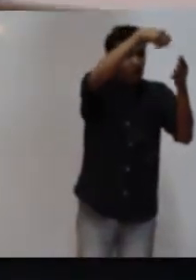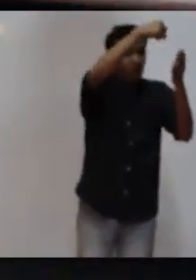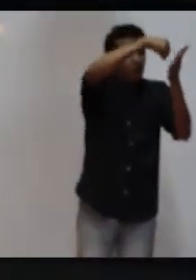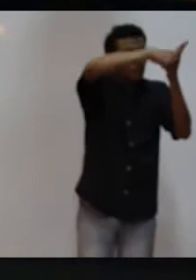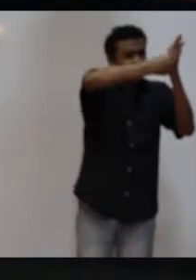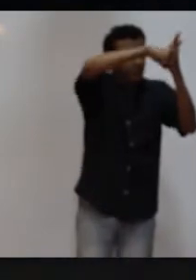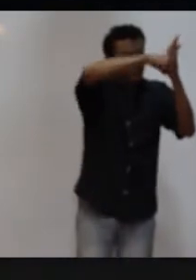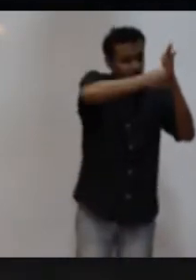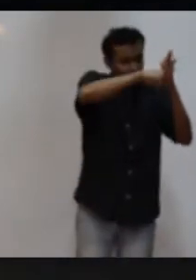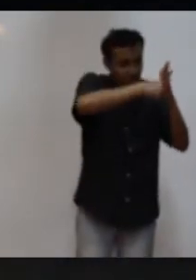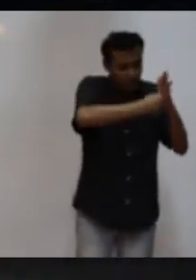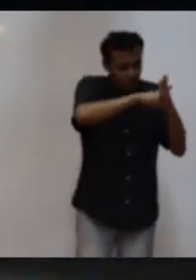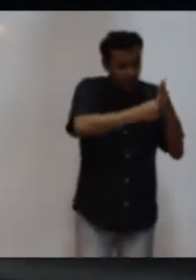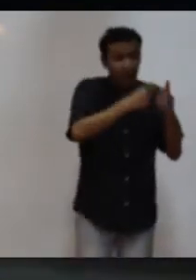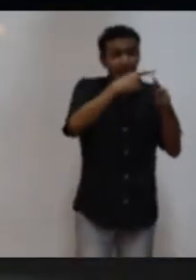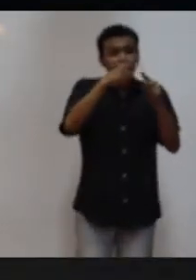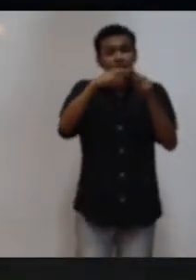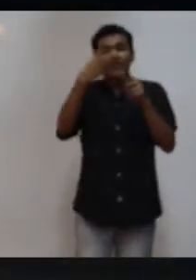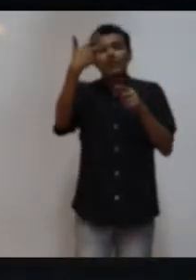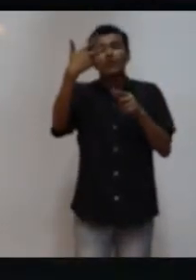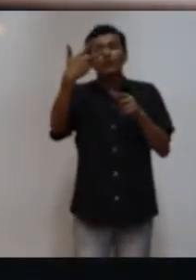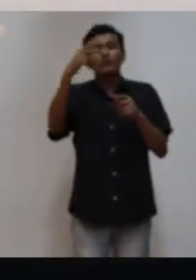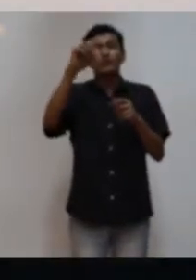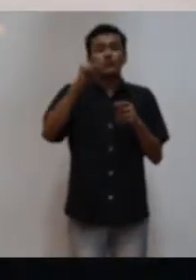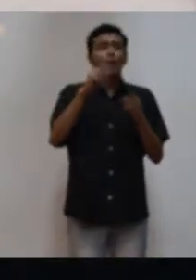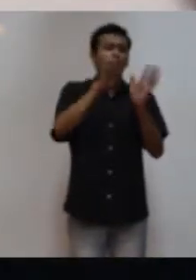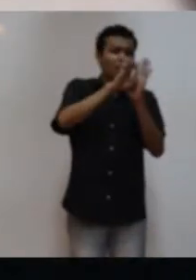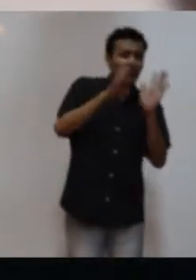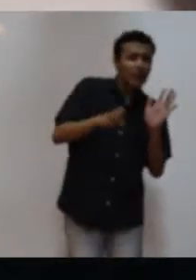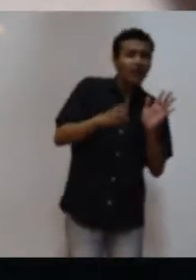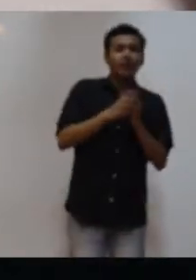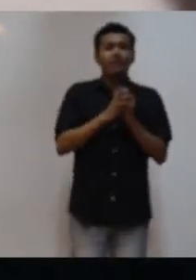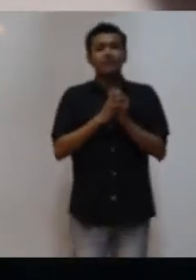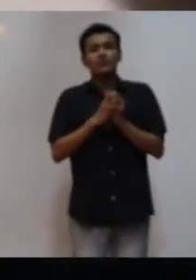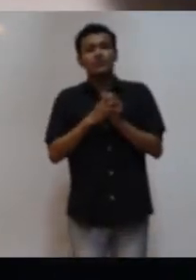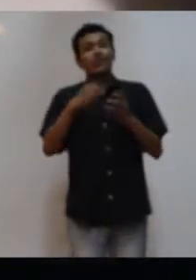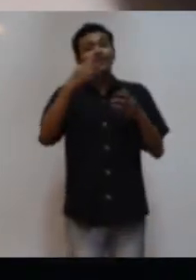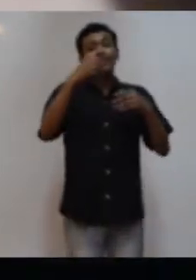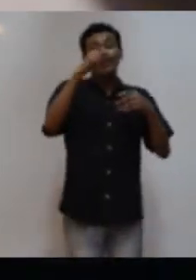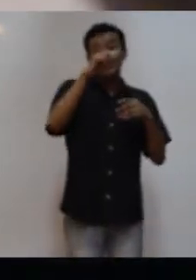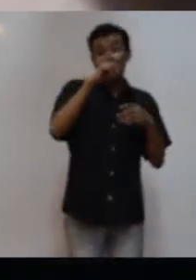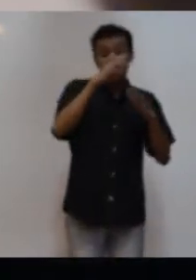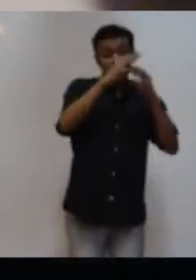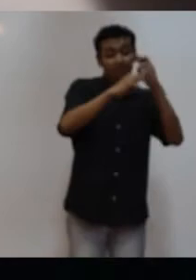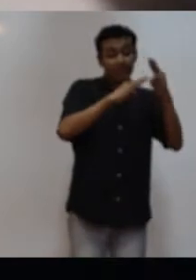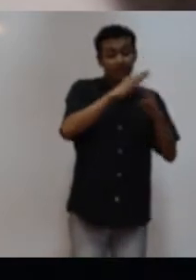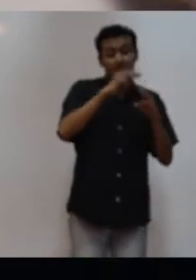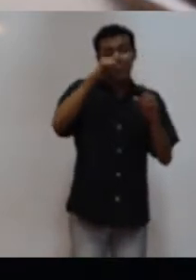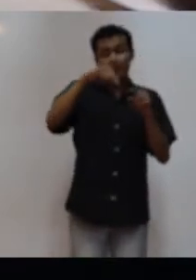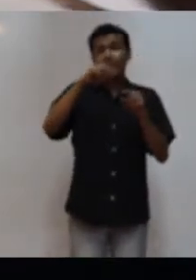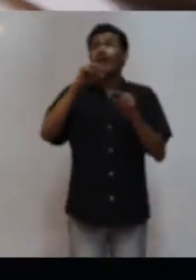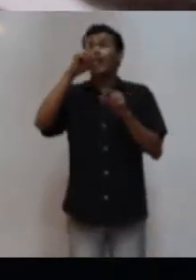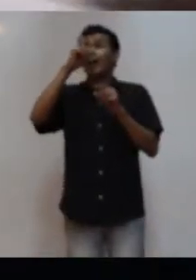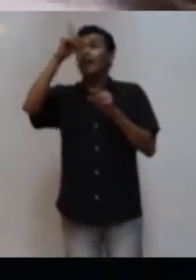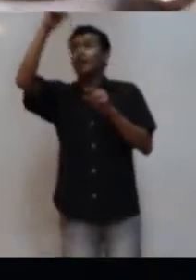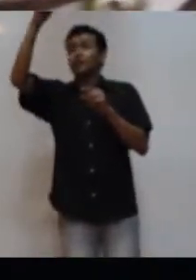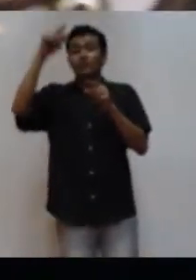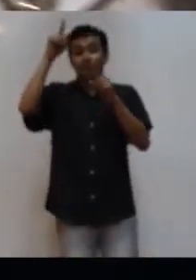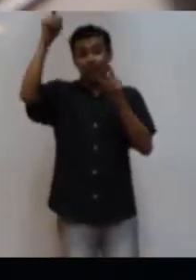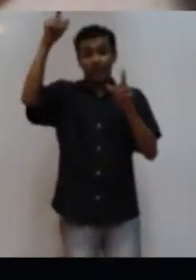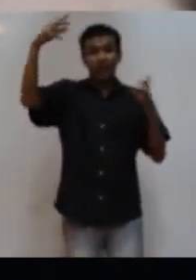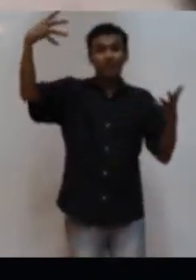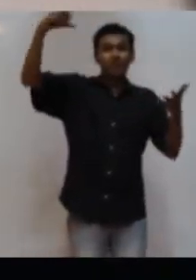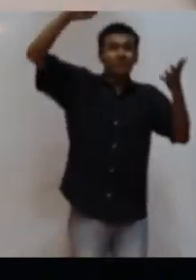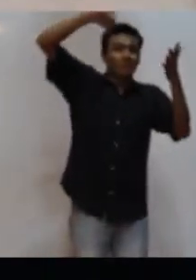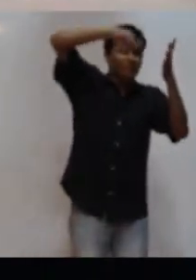por una presión equivalente a 8 atmósferas para que tengas un ejemplo de la tierra a la luna la presión que se ejerce